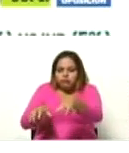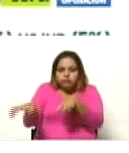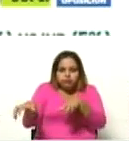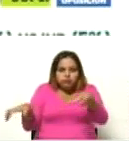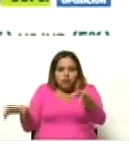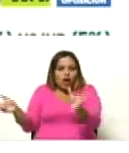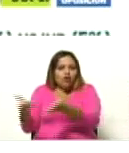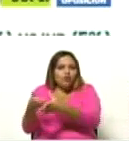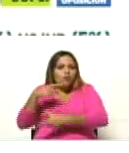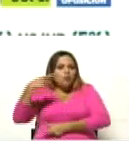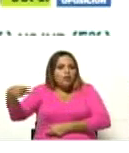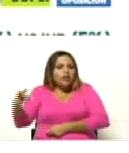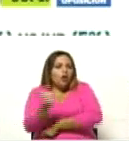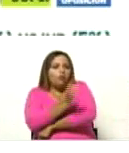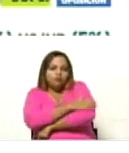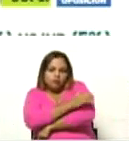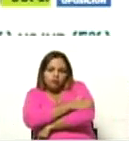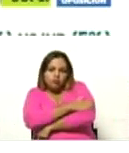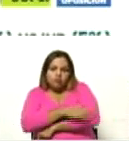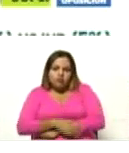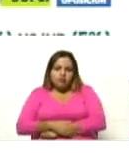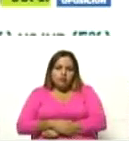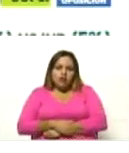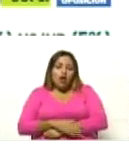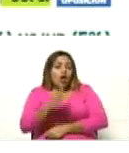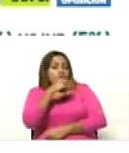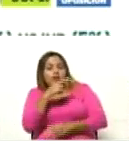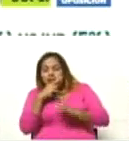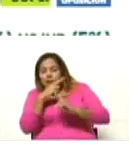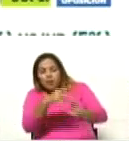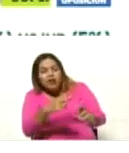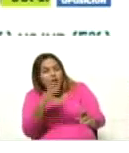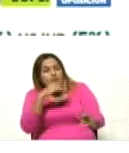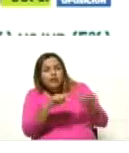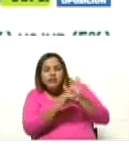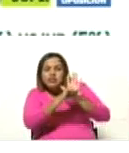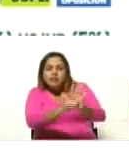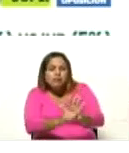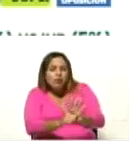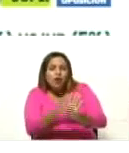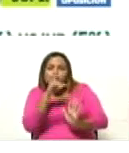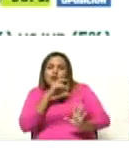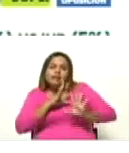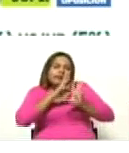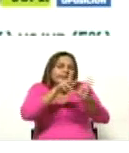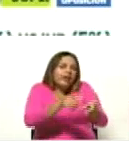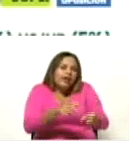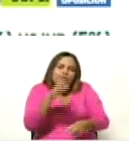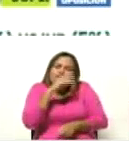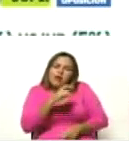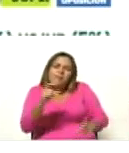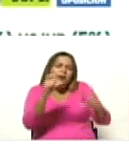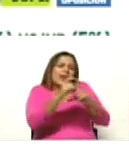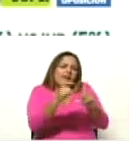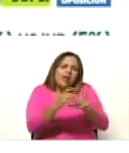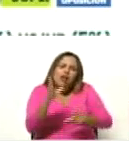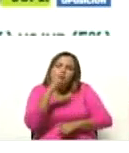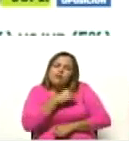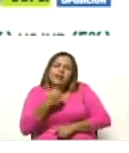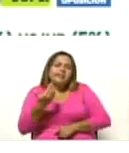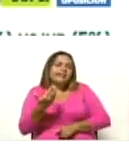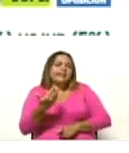partidos políticos de oposición, sin respuesta, sin discurso, sin símbolo, sin relatos, sin gramáticas